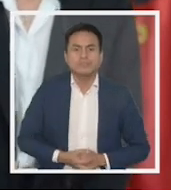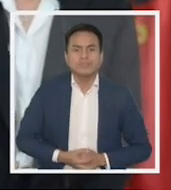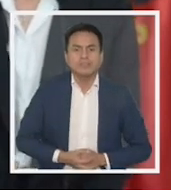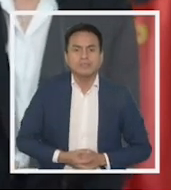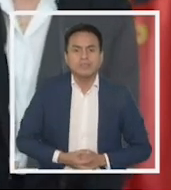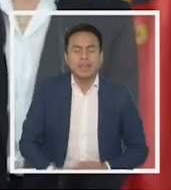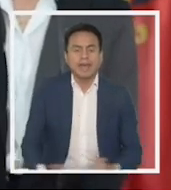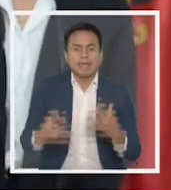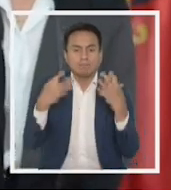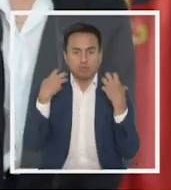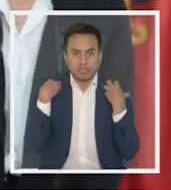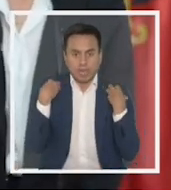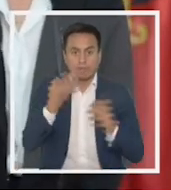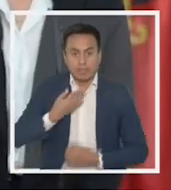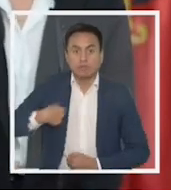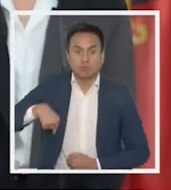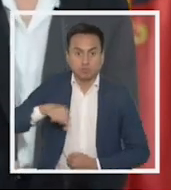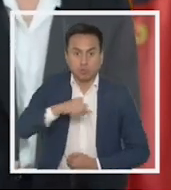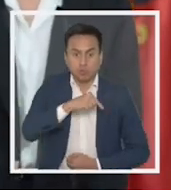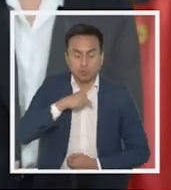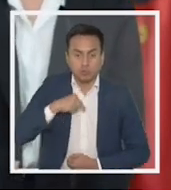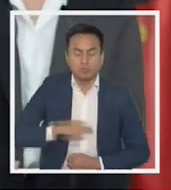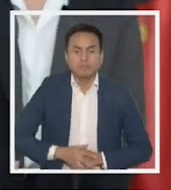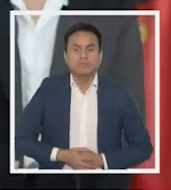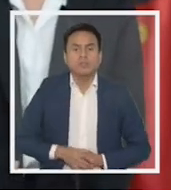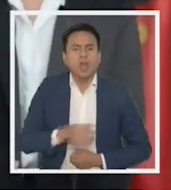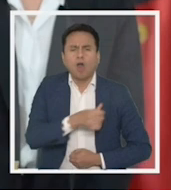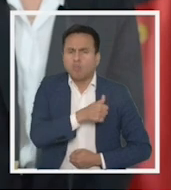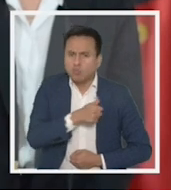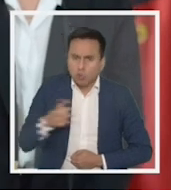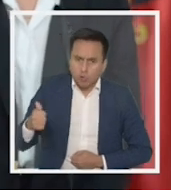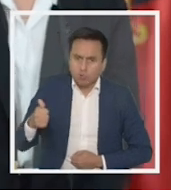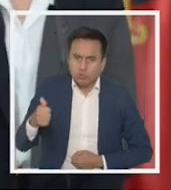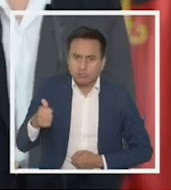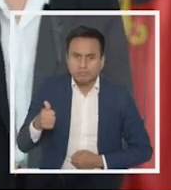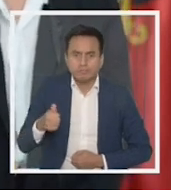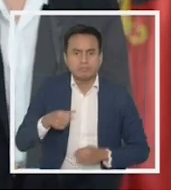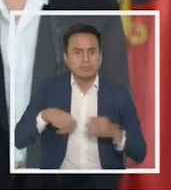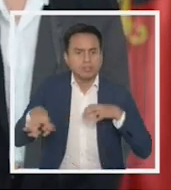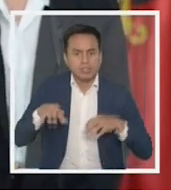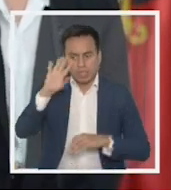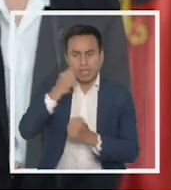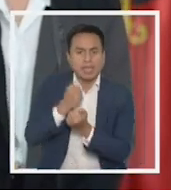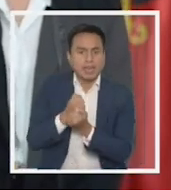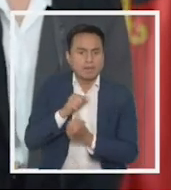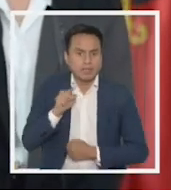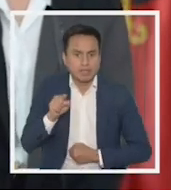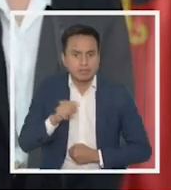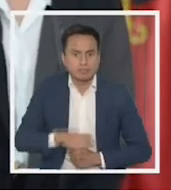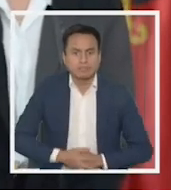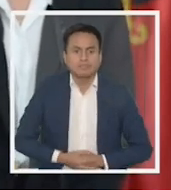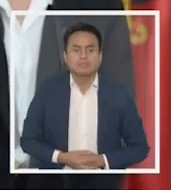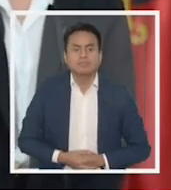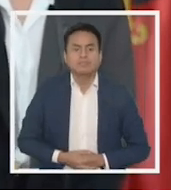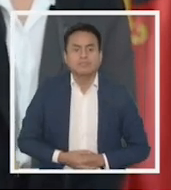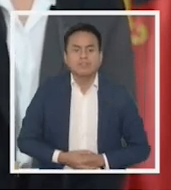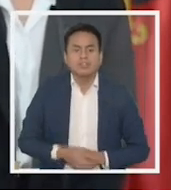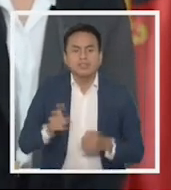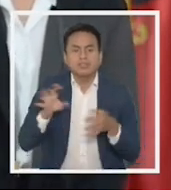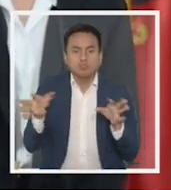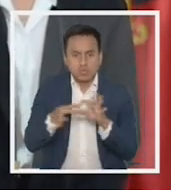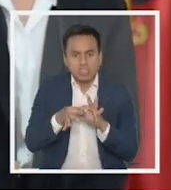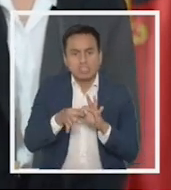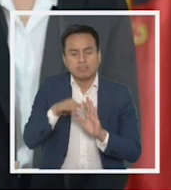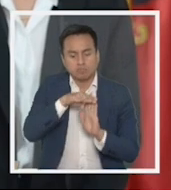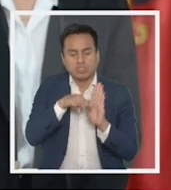todos, de las actuaciones de carabineros, circunscritas, por cierto, a la ley y al derecho.